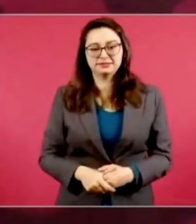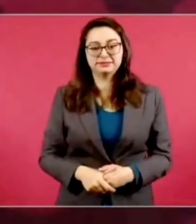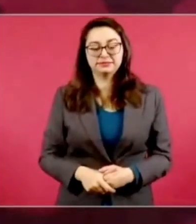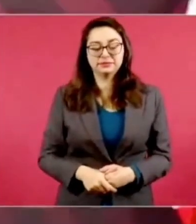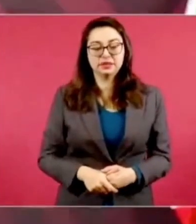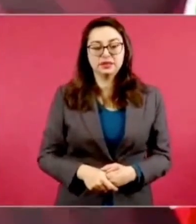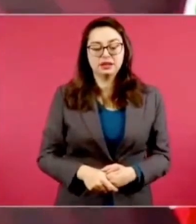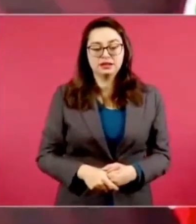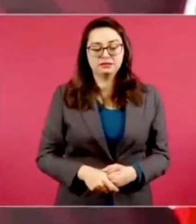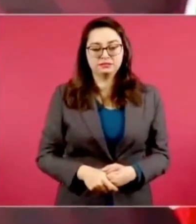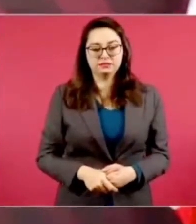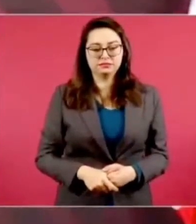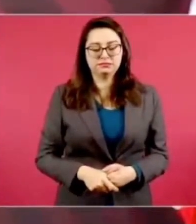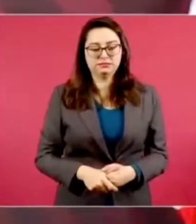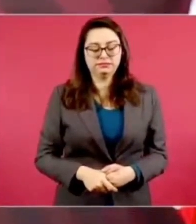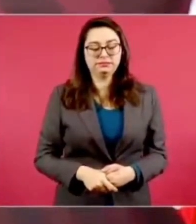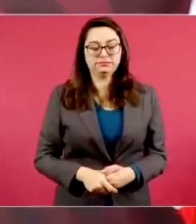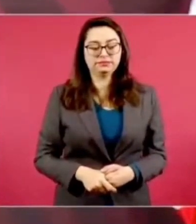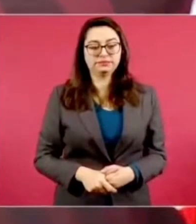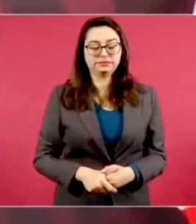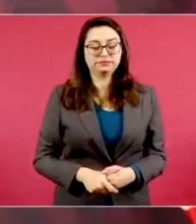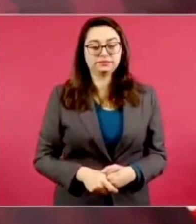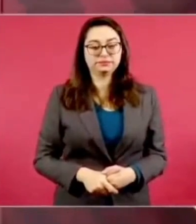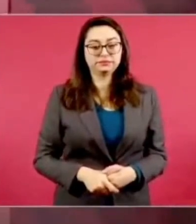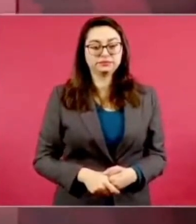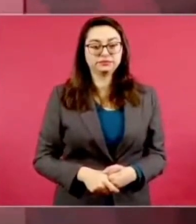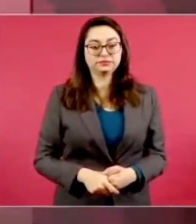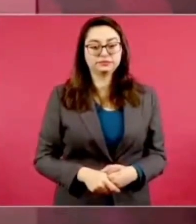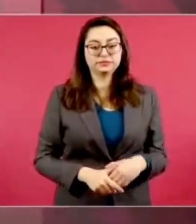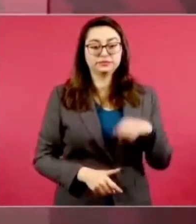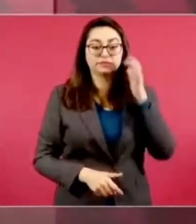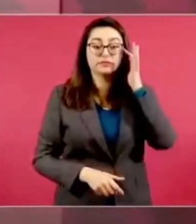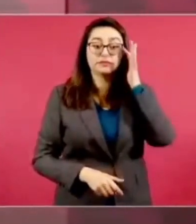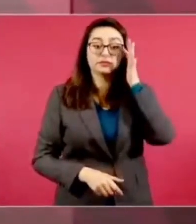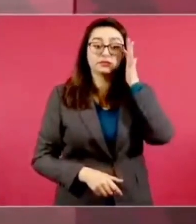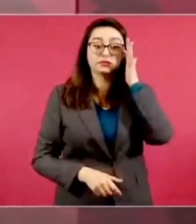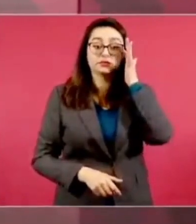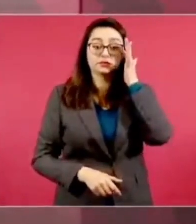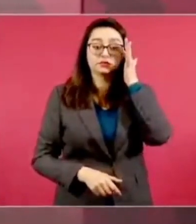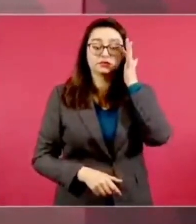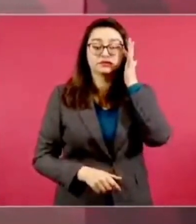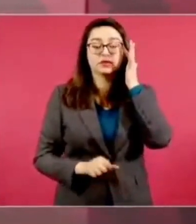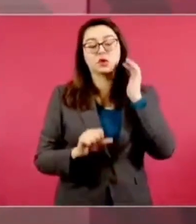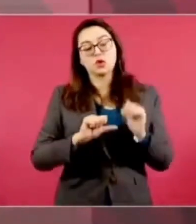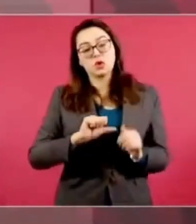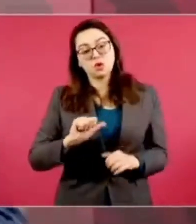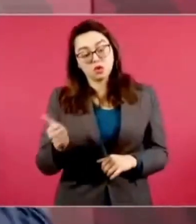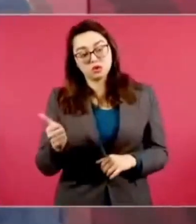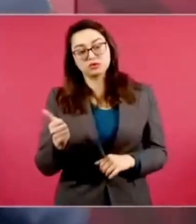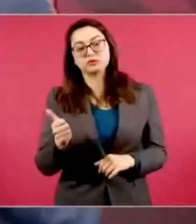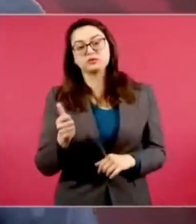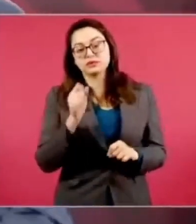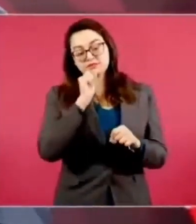La otra posibilidad es que los de la DEA estén molestos,